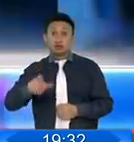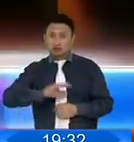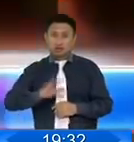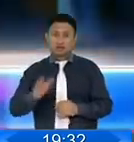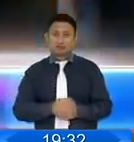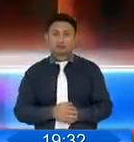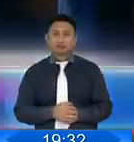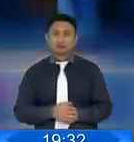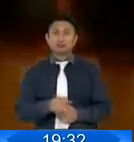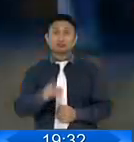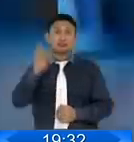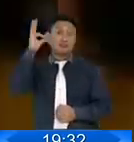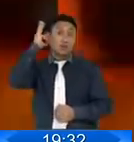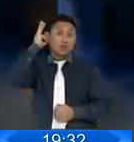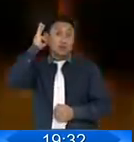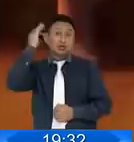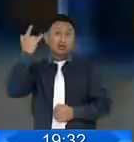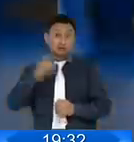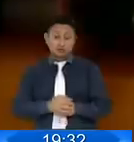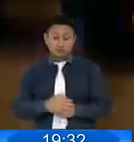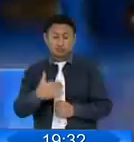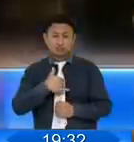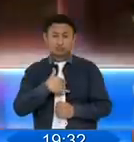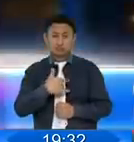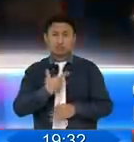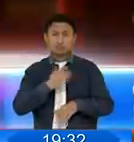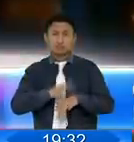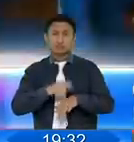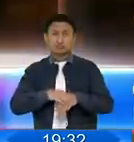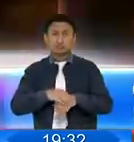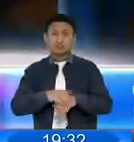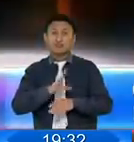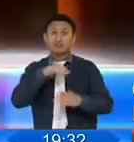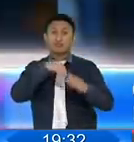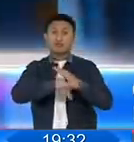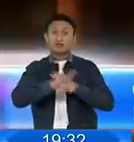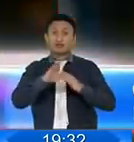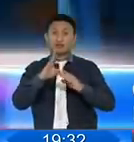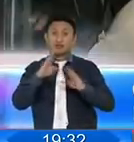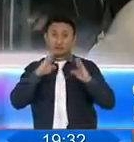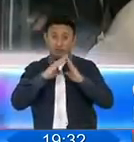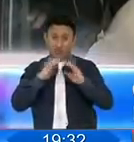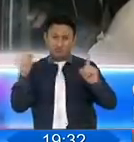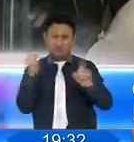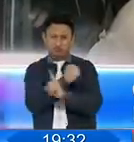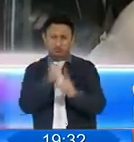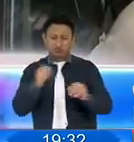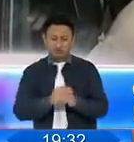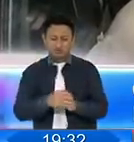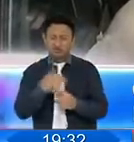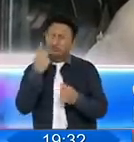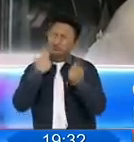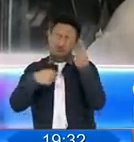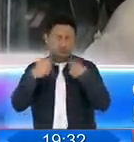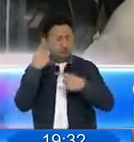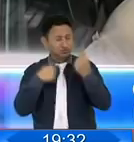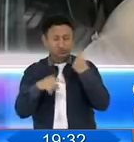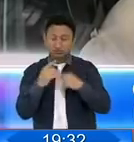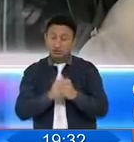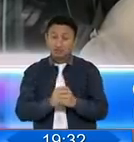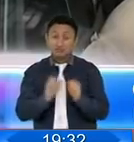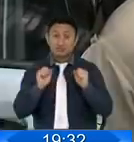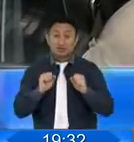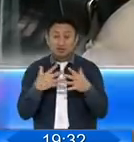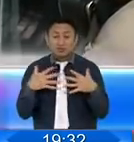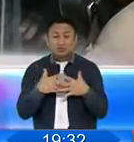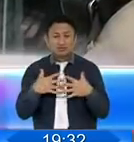mujer intentó quitarse la vida porque era víctima de violencia intrafamiliar. Lloraba mucho, tenía bastante